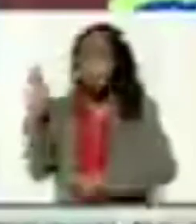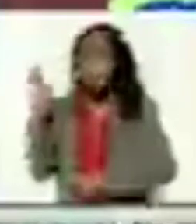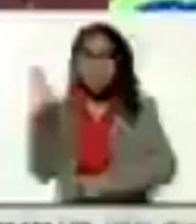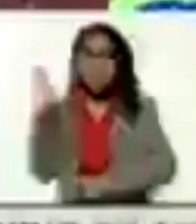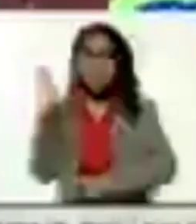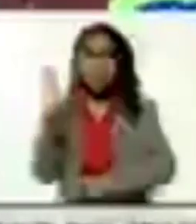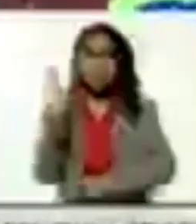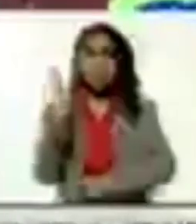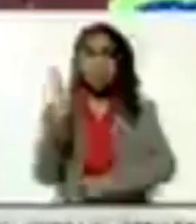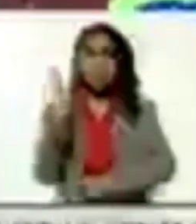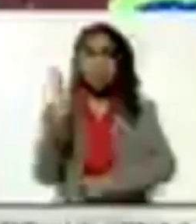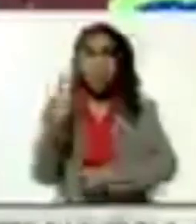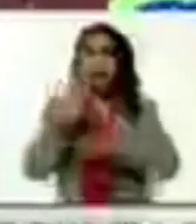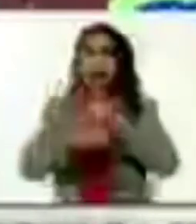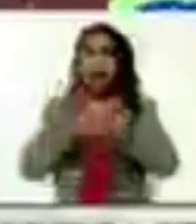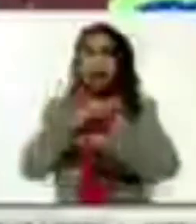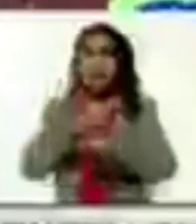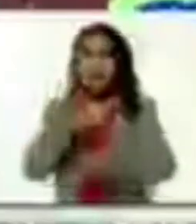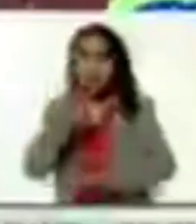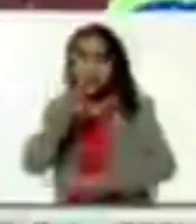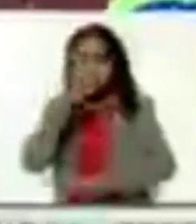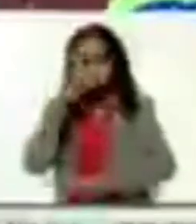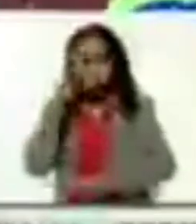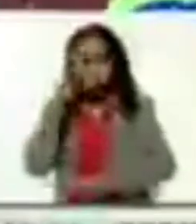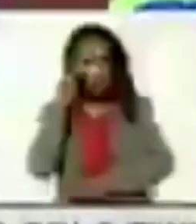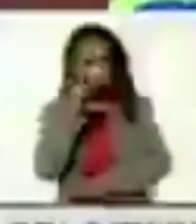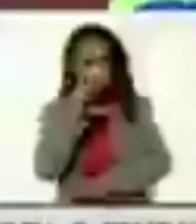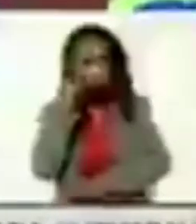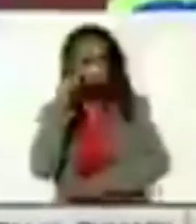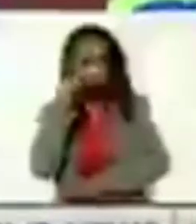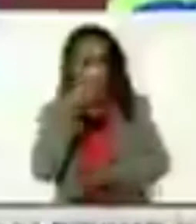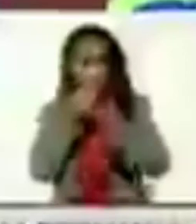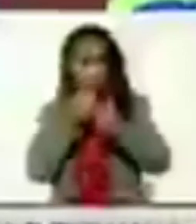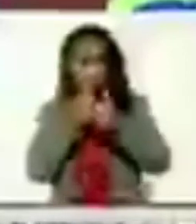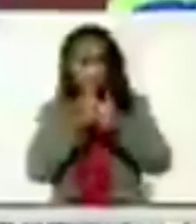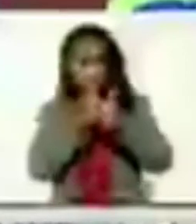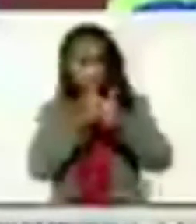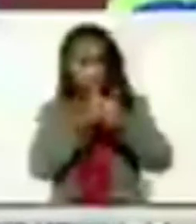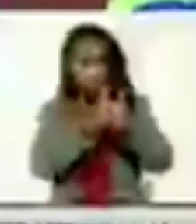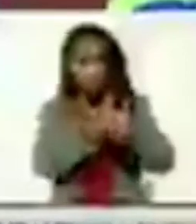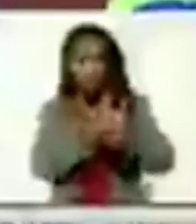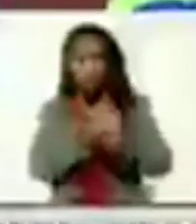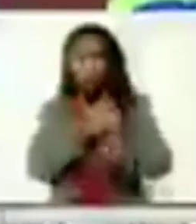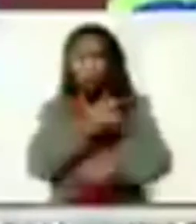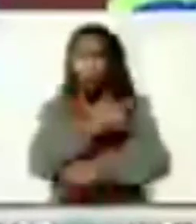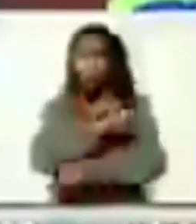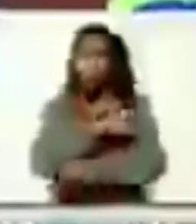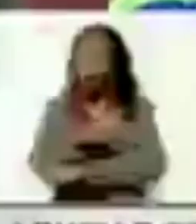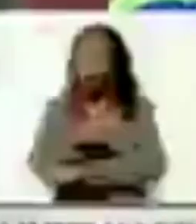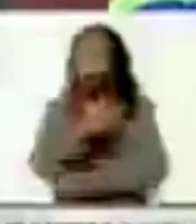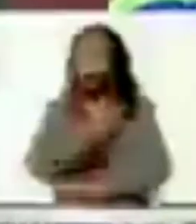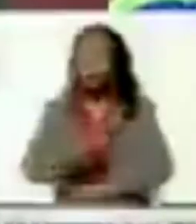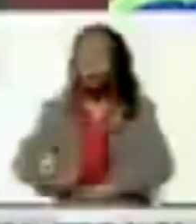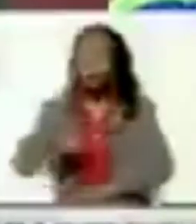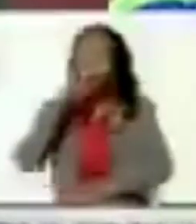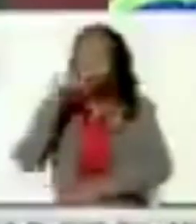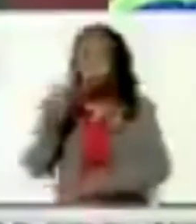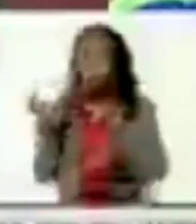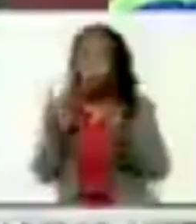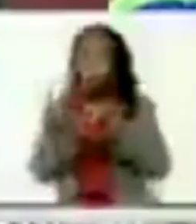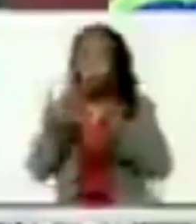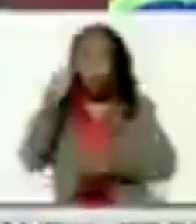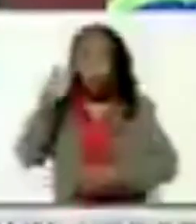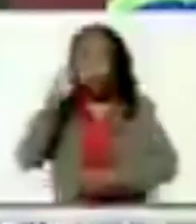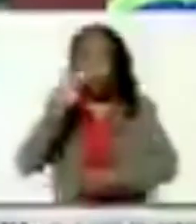Veníamos haciéndole un seguimiento porque, por orden de nuestro comandante en jefe, el Comando Estratégico